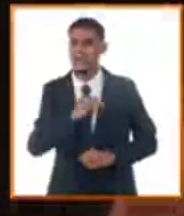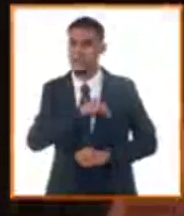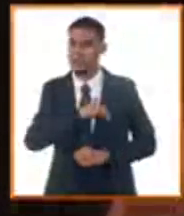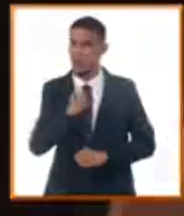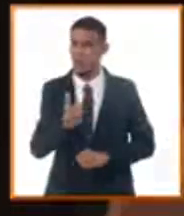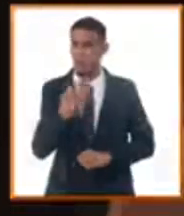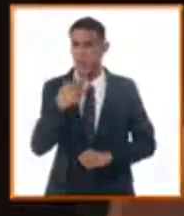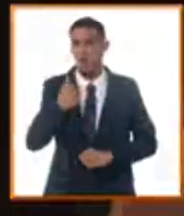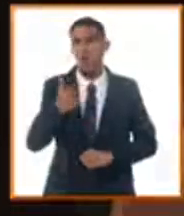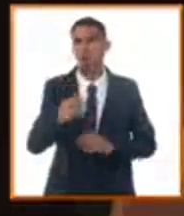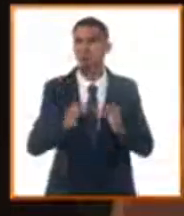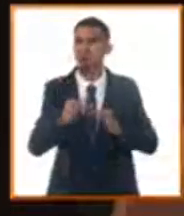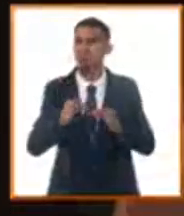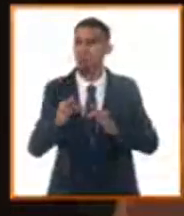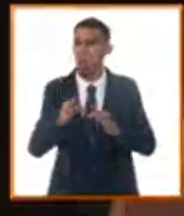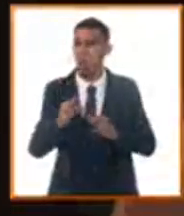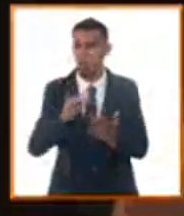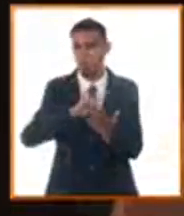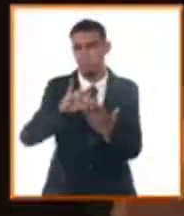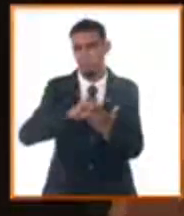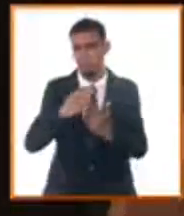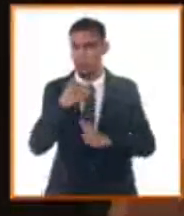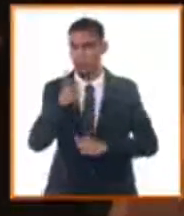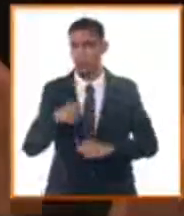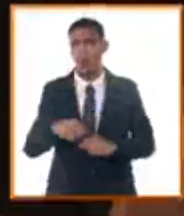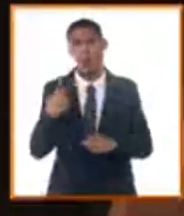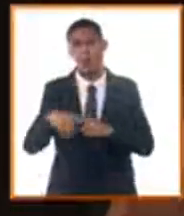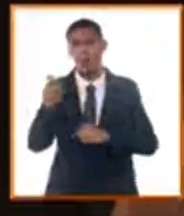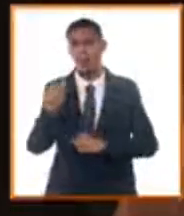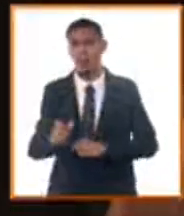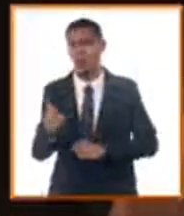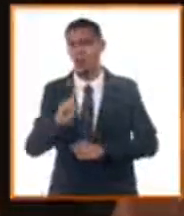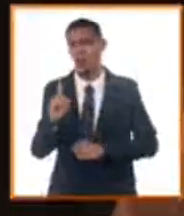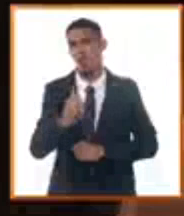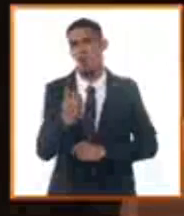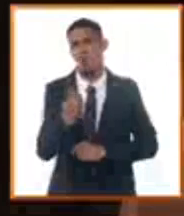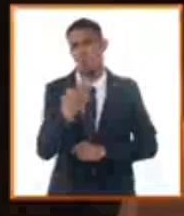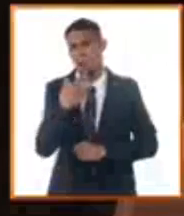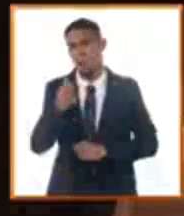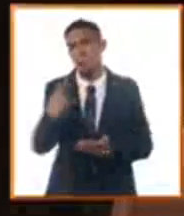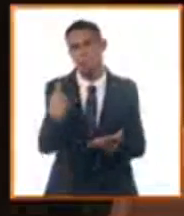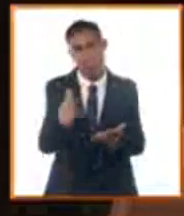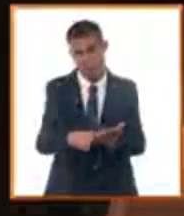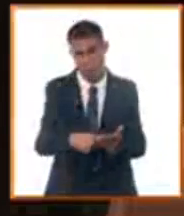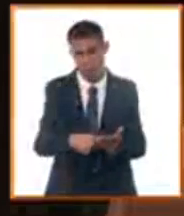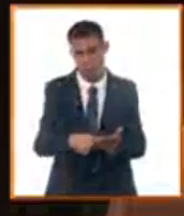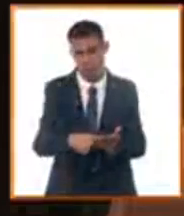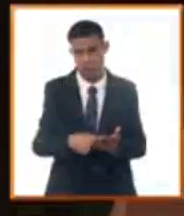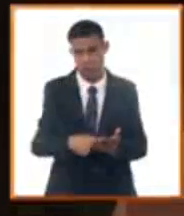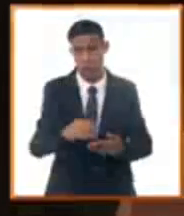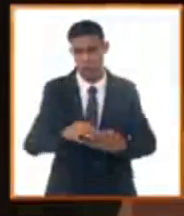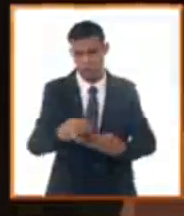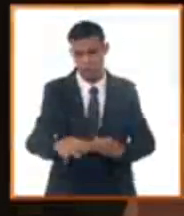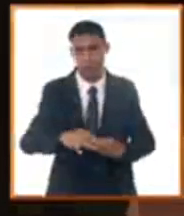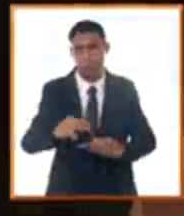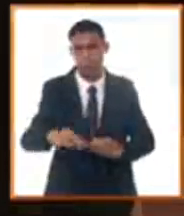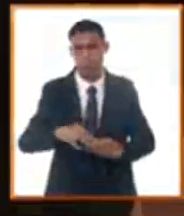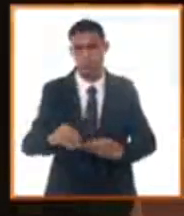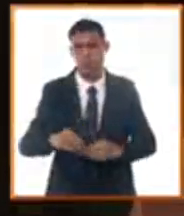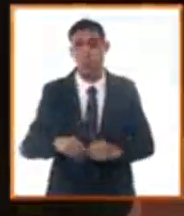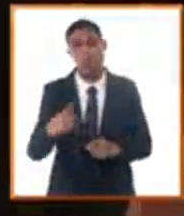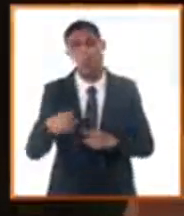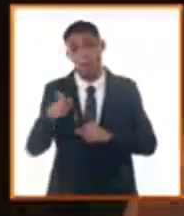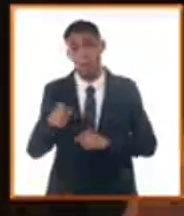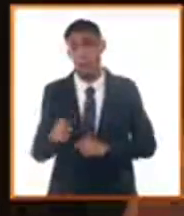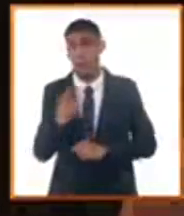y puede funcionar perfecto. Hay otras personas que no, pero ya lo tienen en conocimiento y entonces ya pueden venir otro día y tienen el servicio. También a